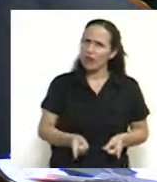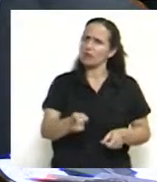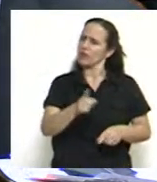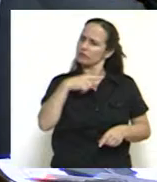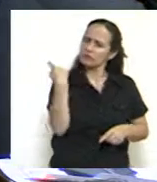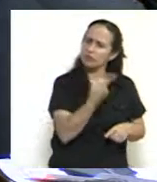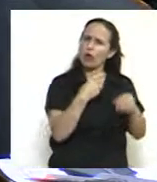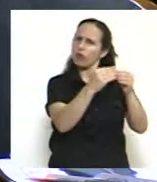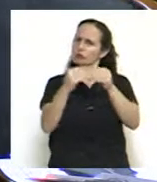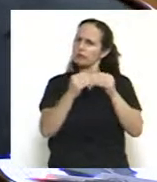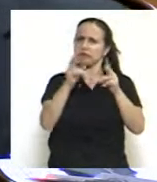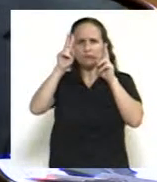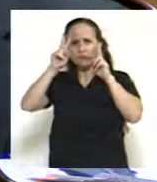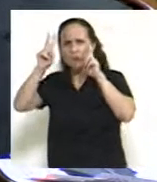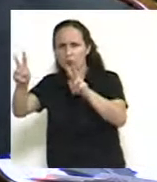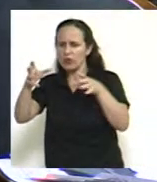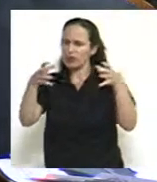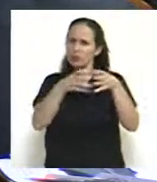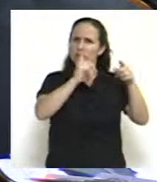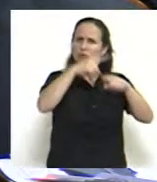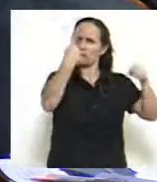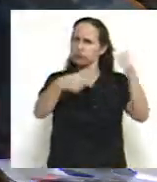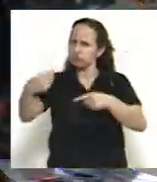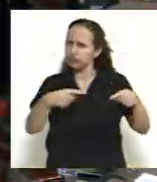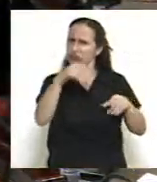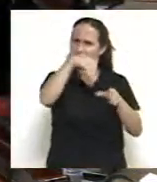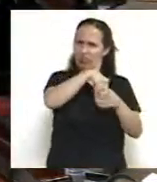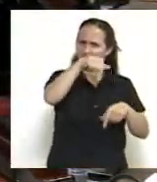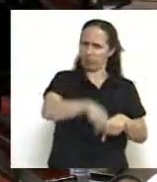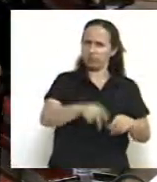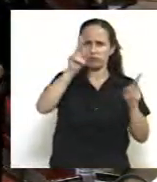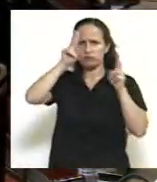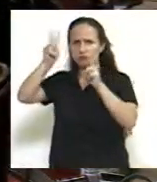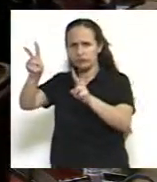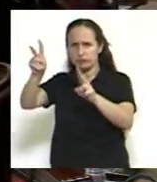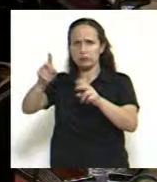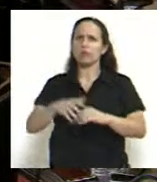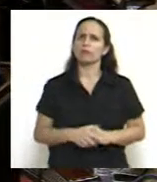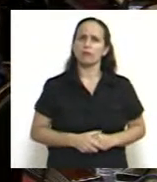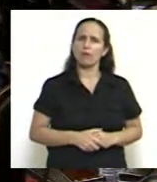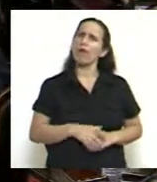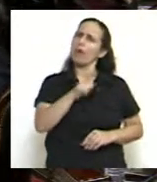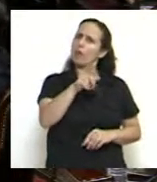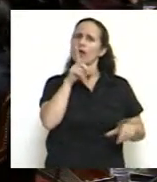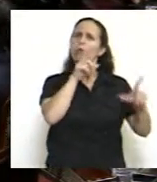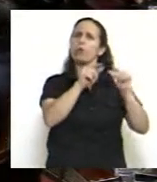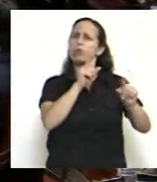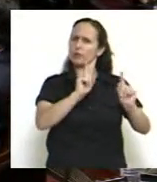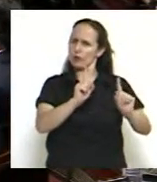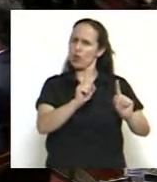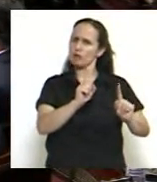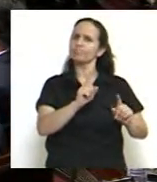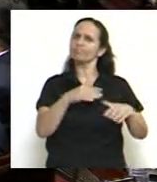de todos los colegas de todos los bloques en esta Cámara. Y para que nadie se queje, además